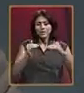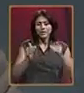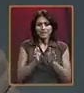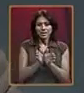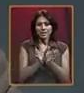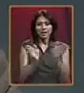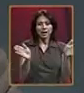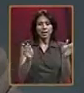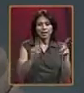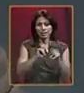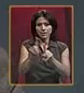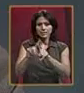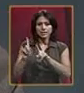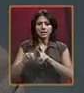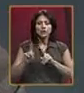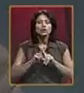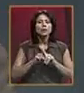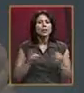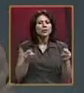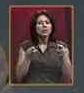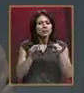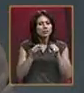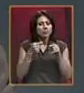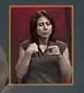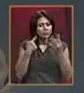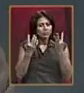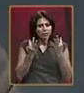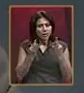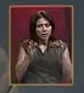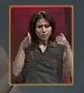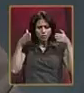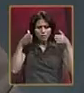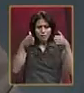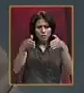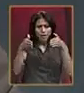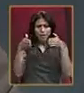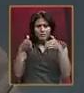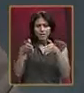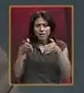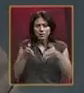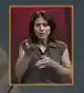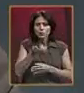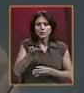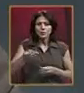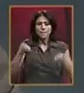esos puntos, pero tratando de focalizarme en aquello que consideré que era más importante.